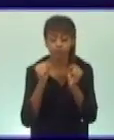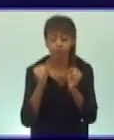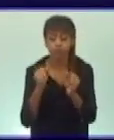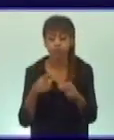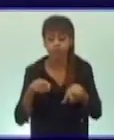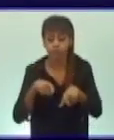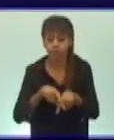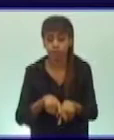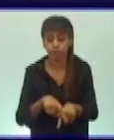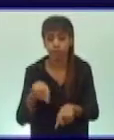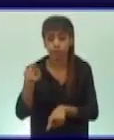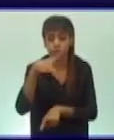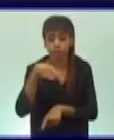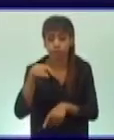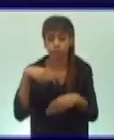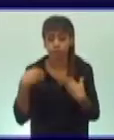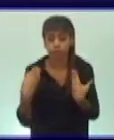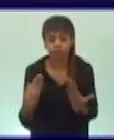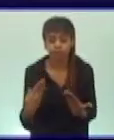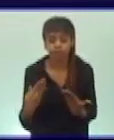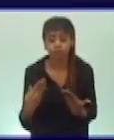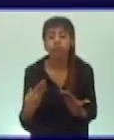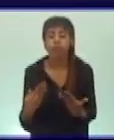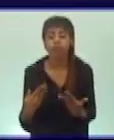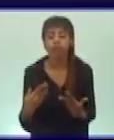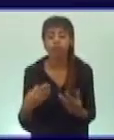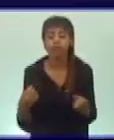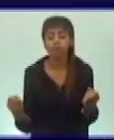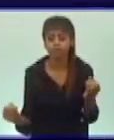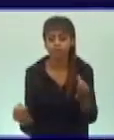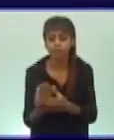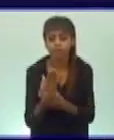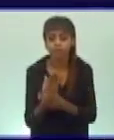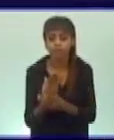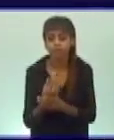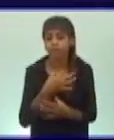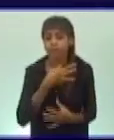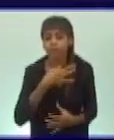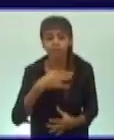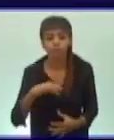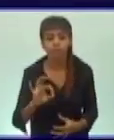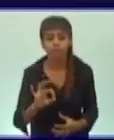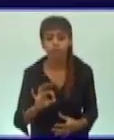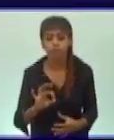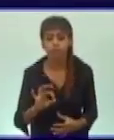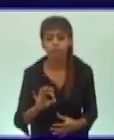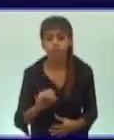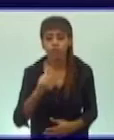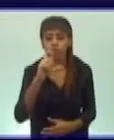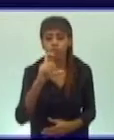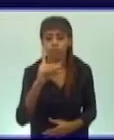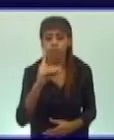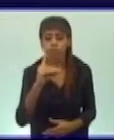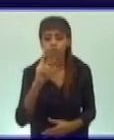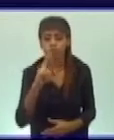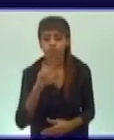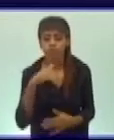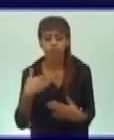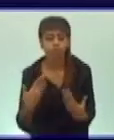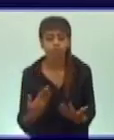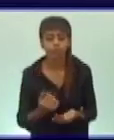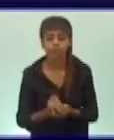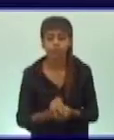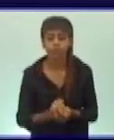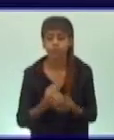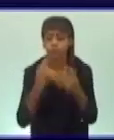ustedes debían hacer referencia a la creación, por ejemplo, de los comités de defensa de la revolución y muy